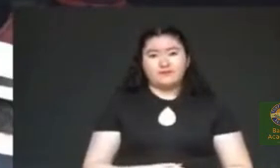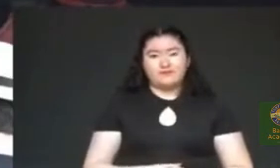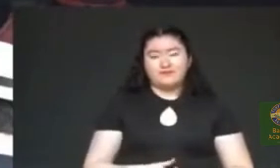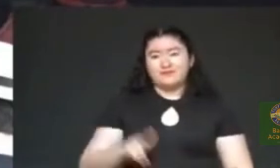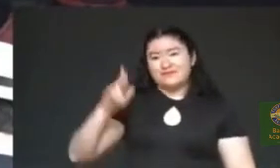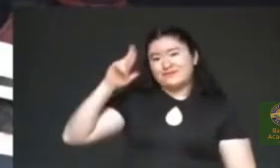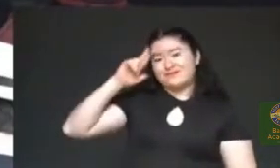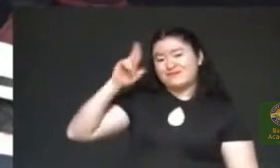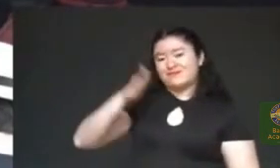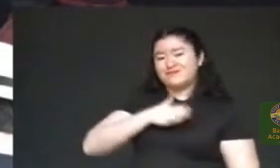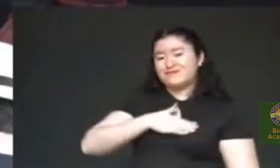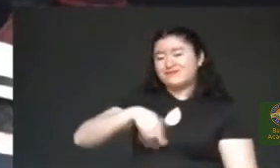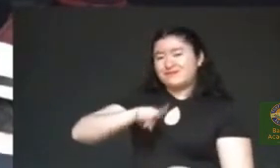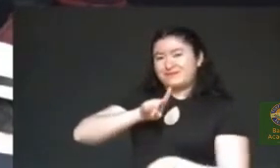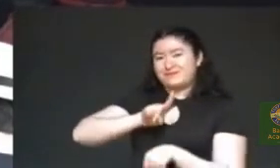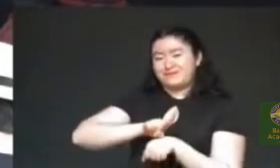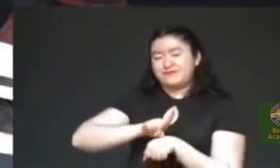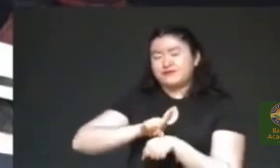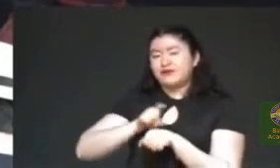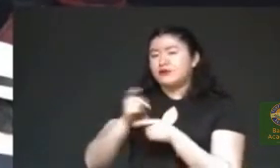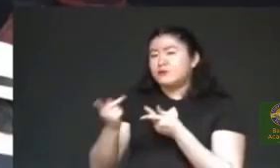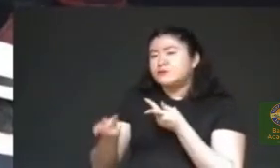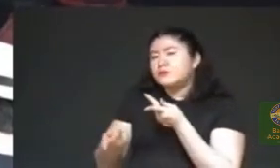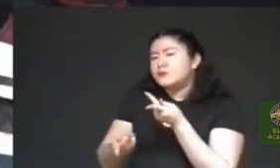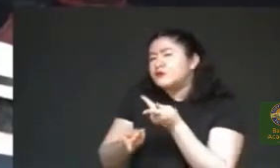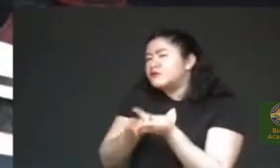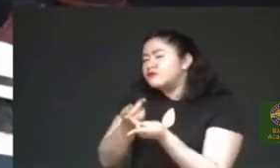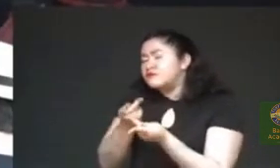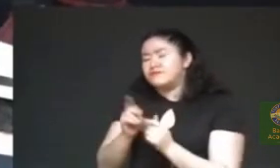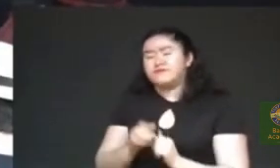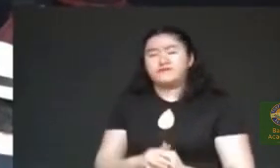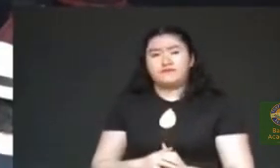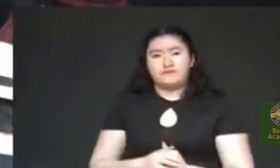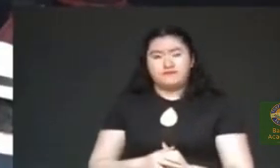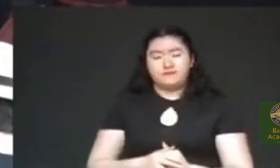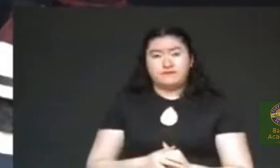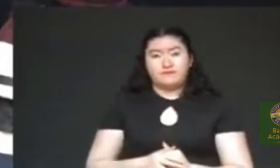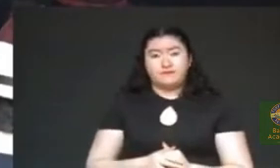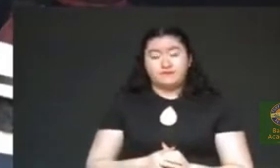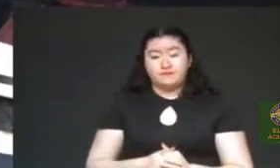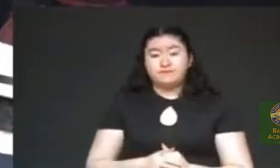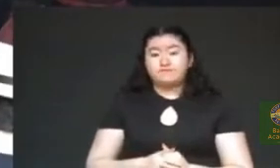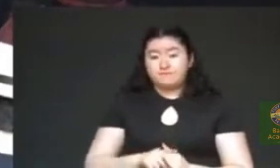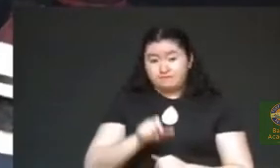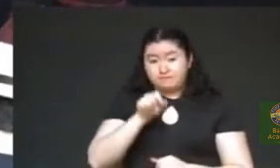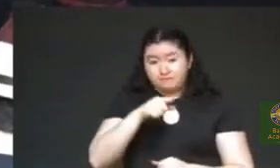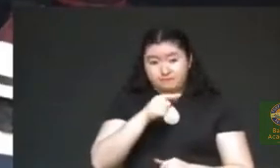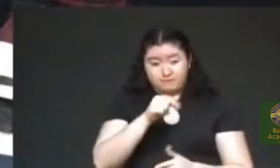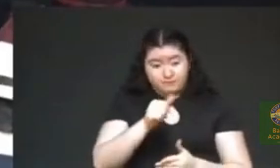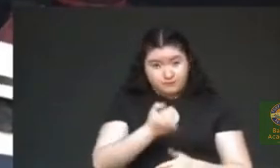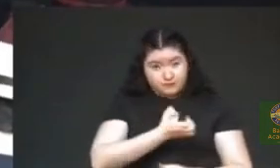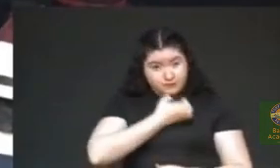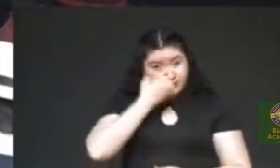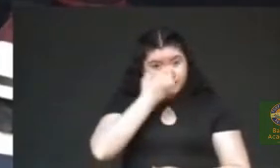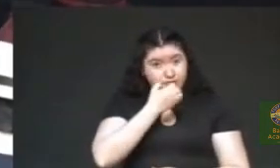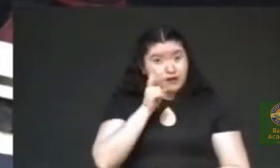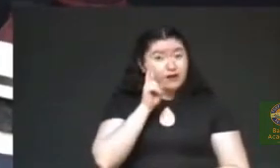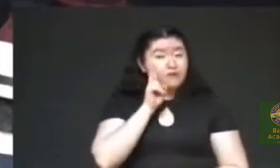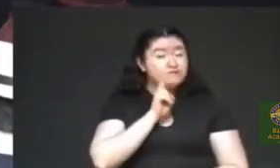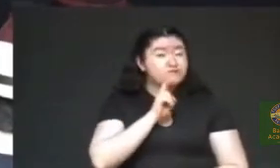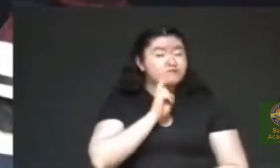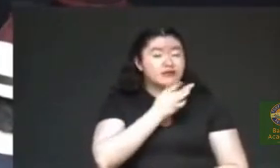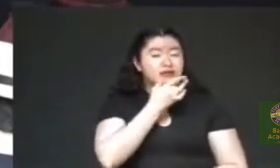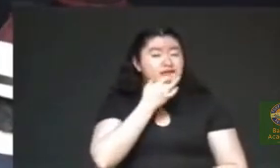Hola, buenos días. Primero preguntarles si van a hacer pruebas en las escuelas, si va a ayudar el